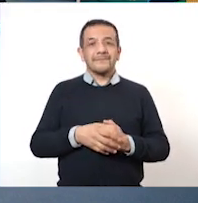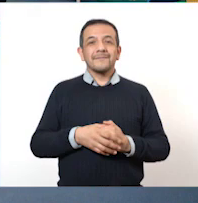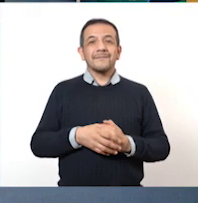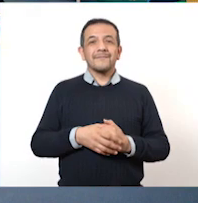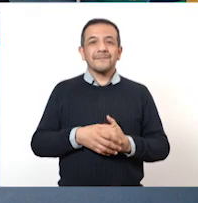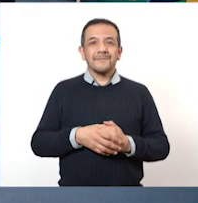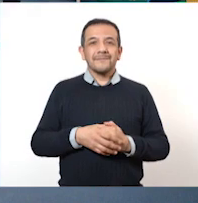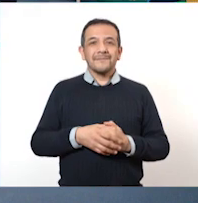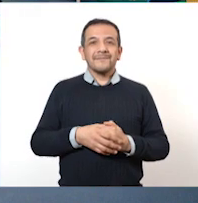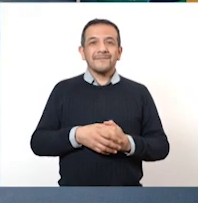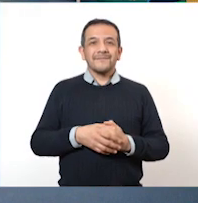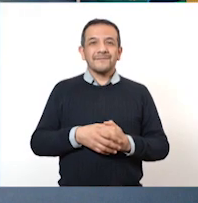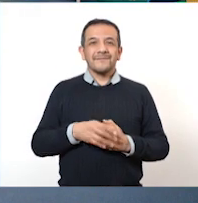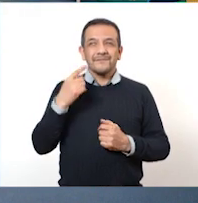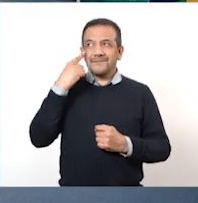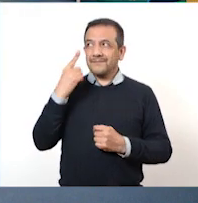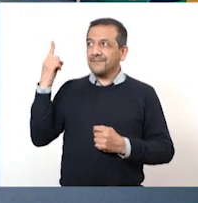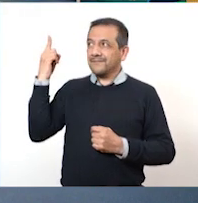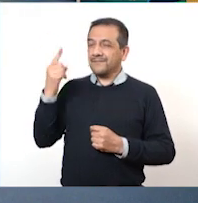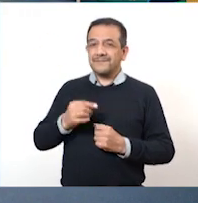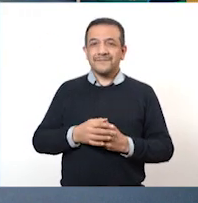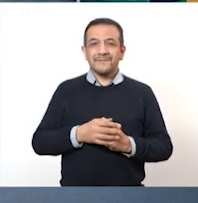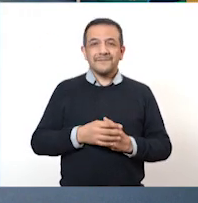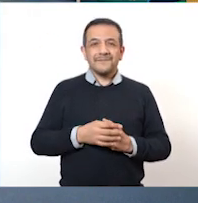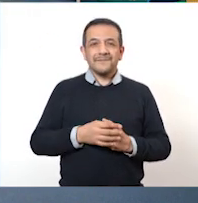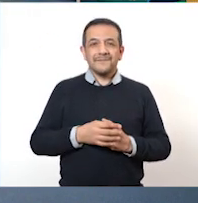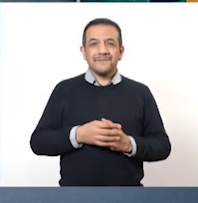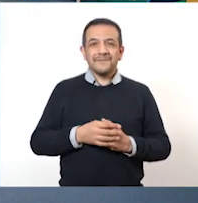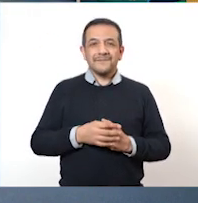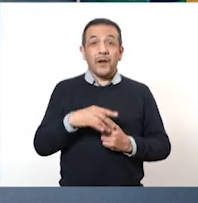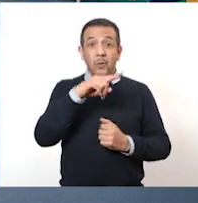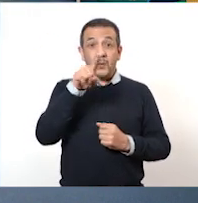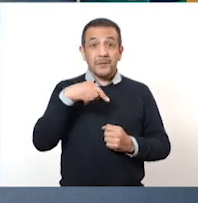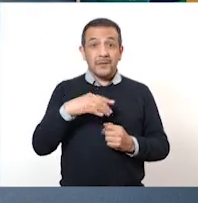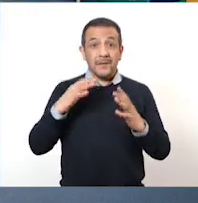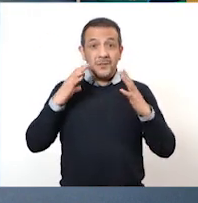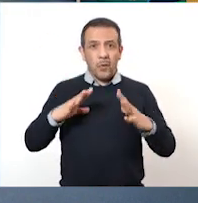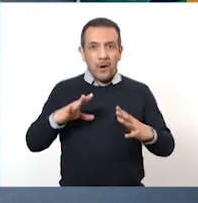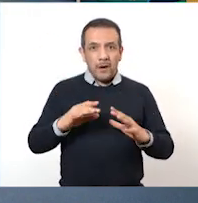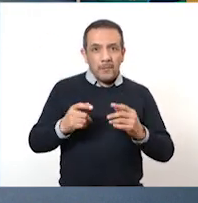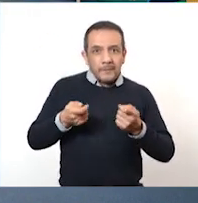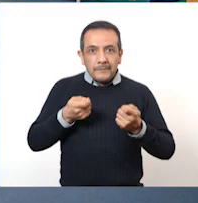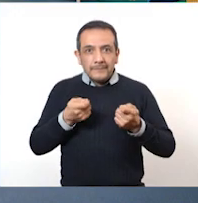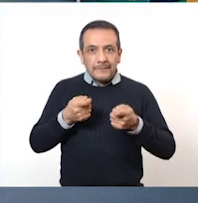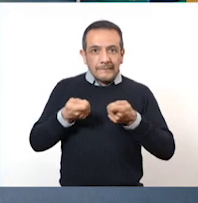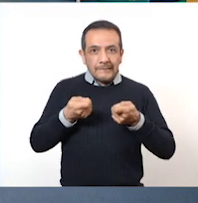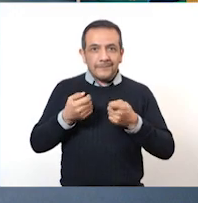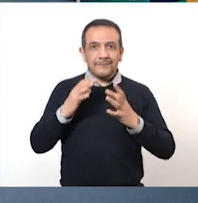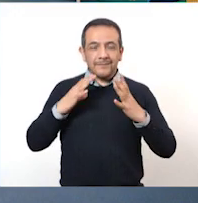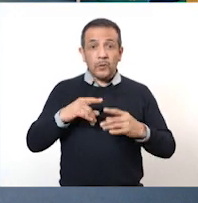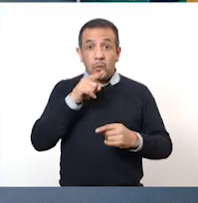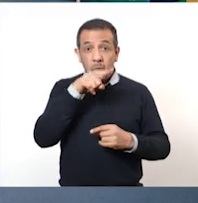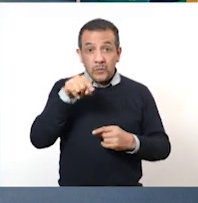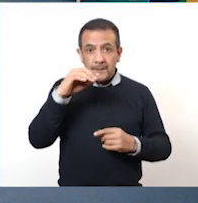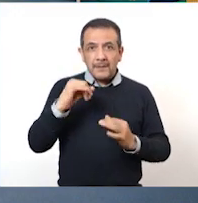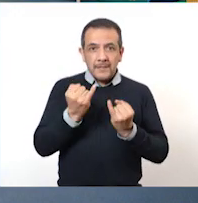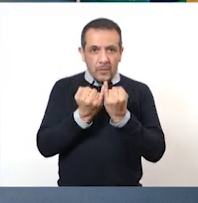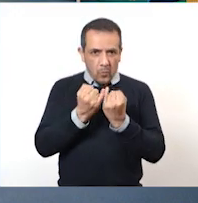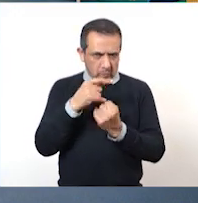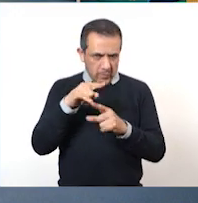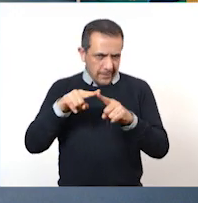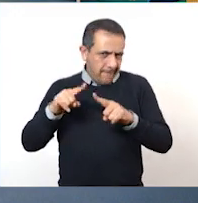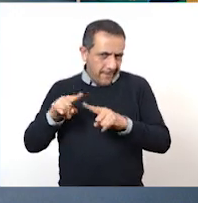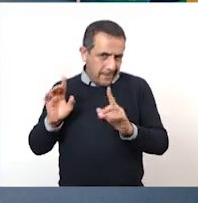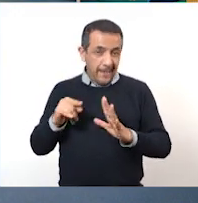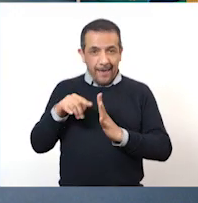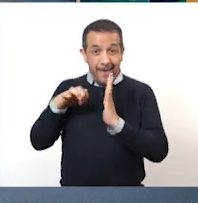Atrás, por atrás. Bien. La lanzo por atrás. Y la agarro con una sola. Ajusten mano. Su cuerpo para intentar las propuestas que el profe Natalia hace. Ustedes recuerden